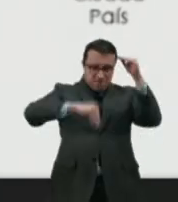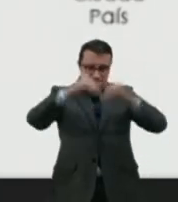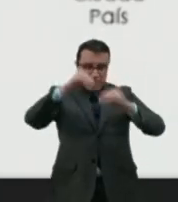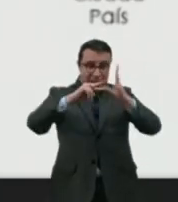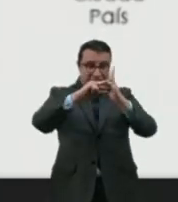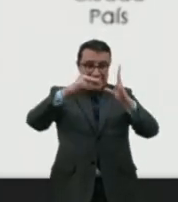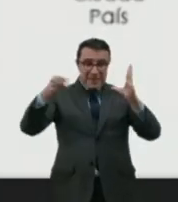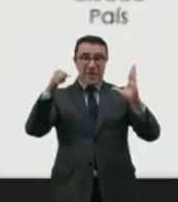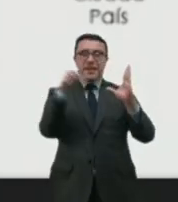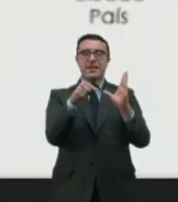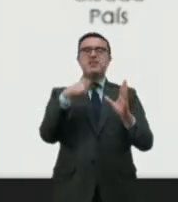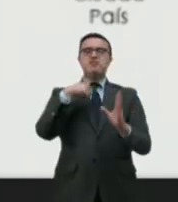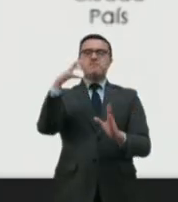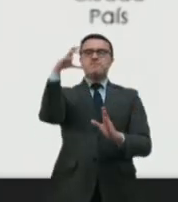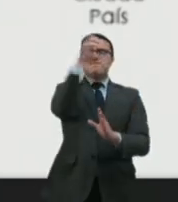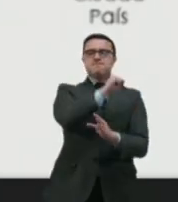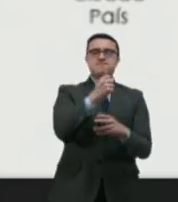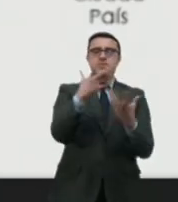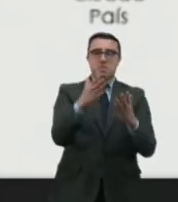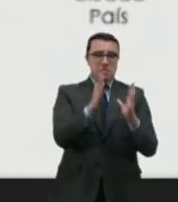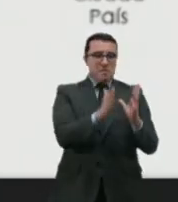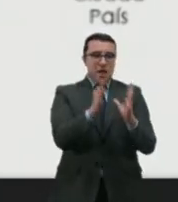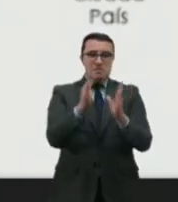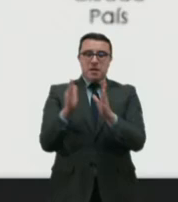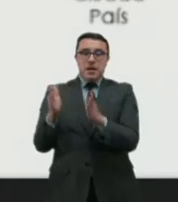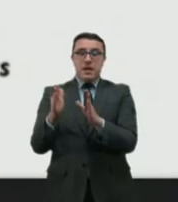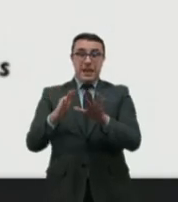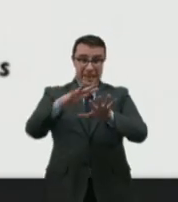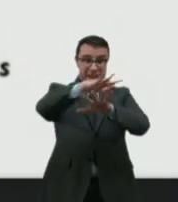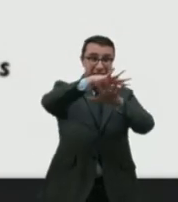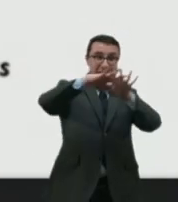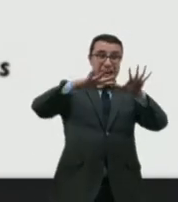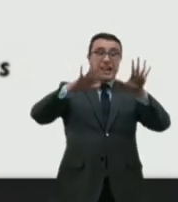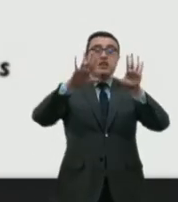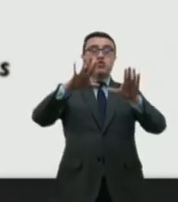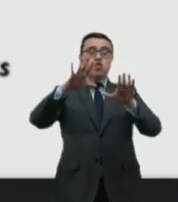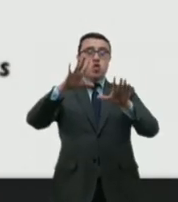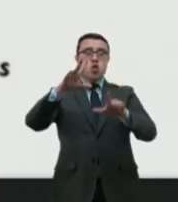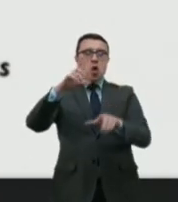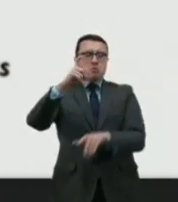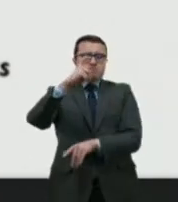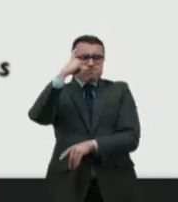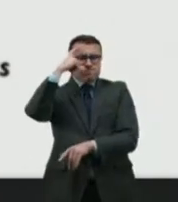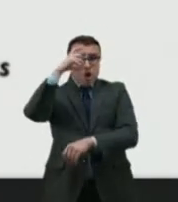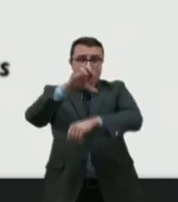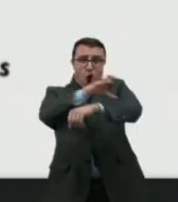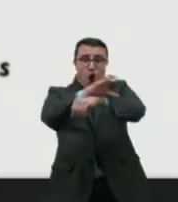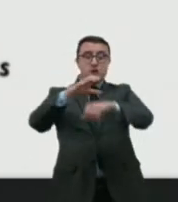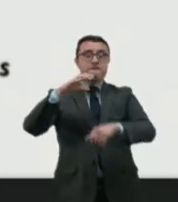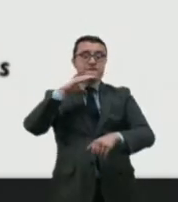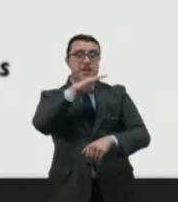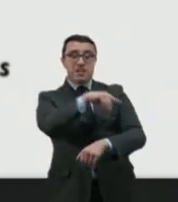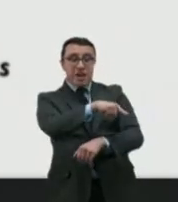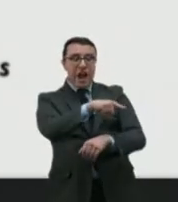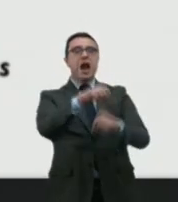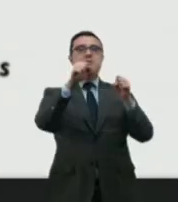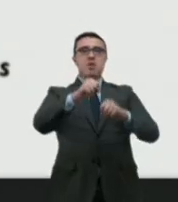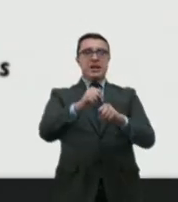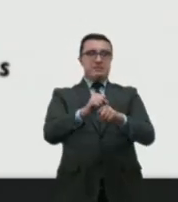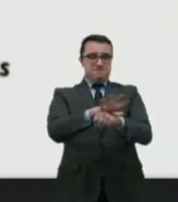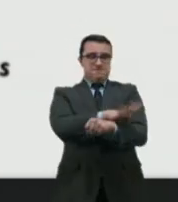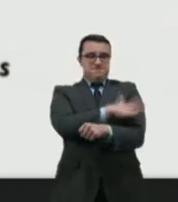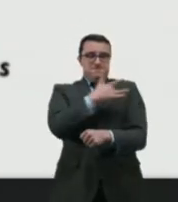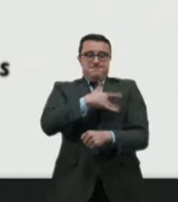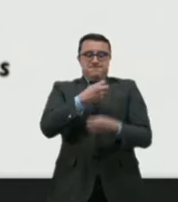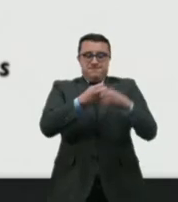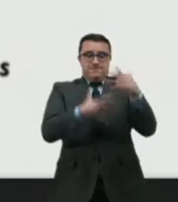voy a identificar el patrón y a través de una red de inteligencia artificial, crearé la primera red social de emociones, donde